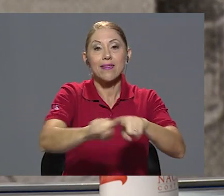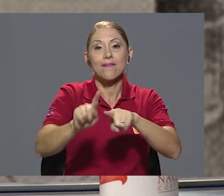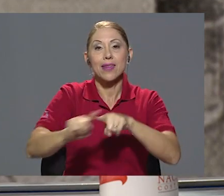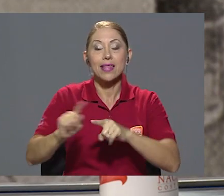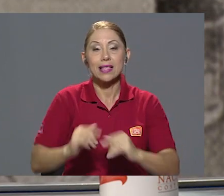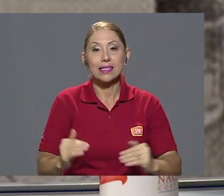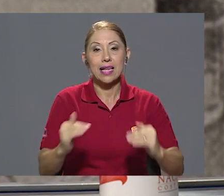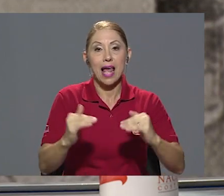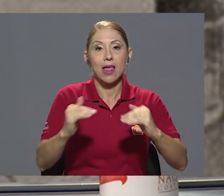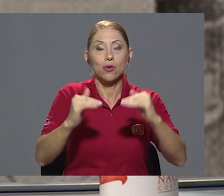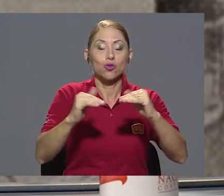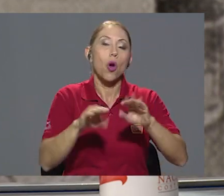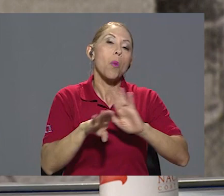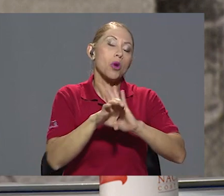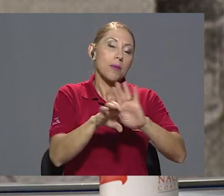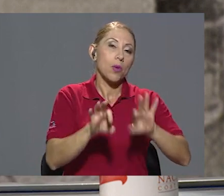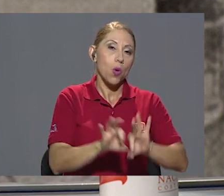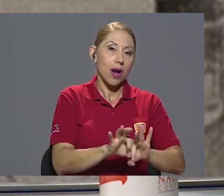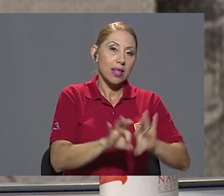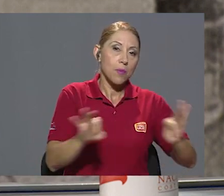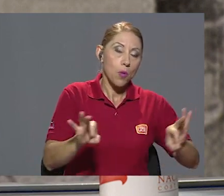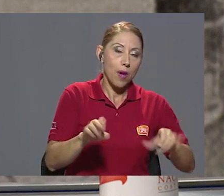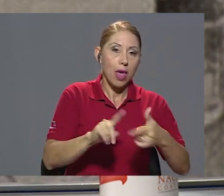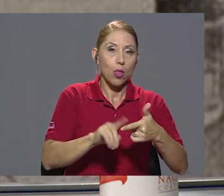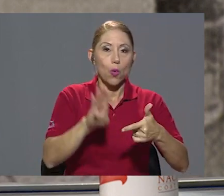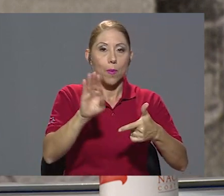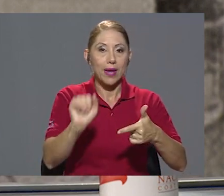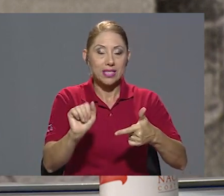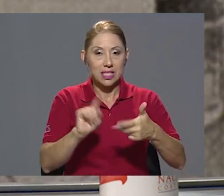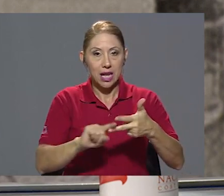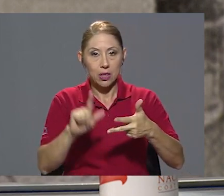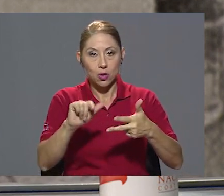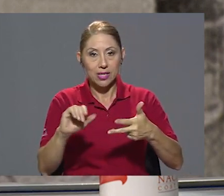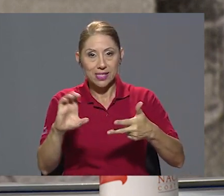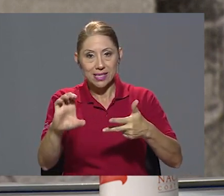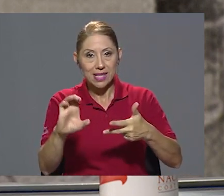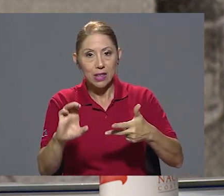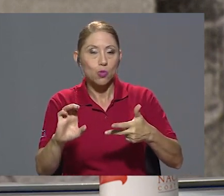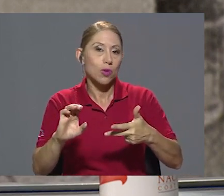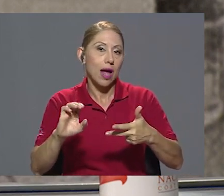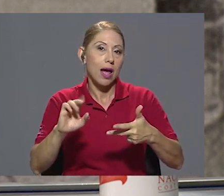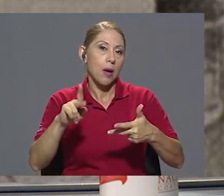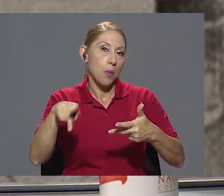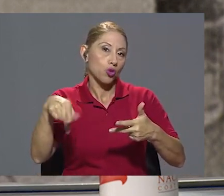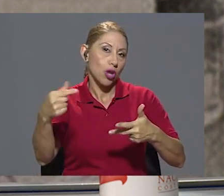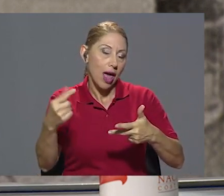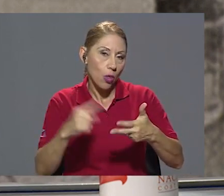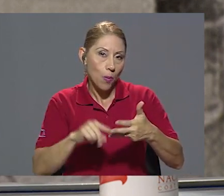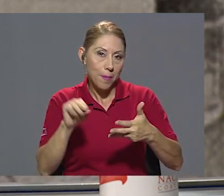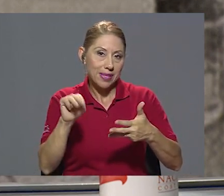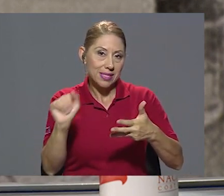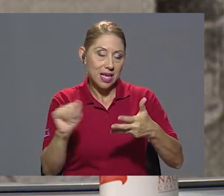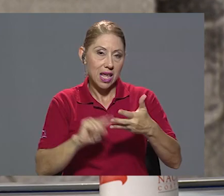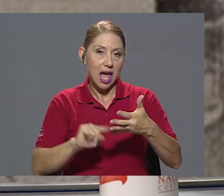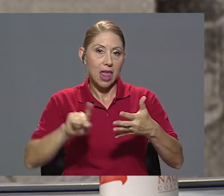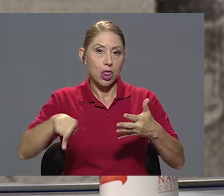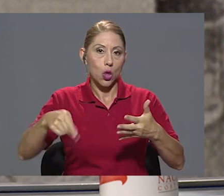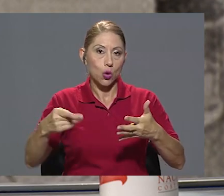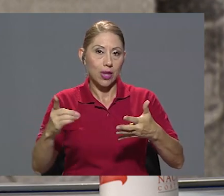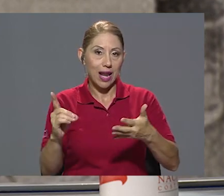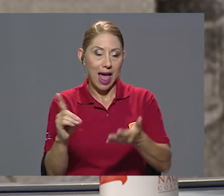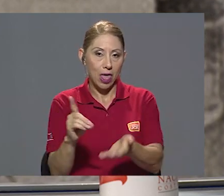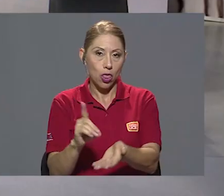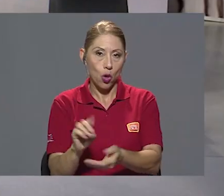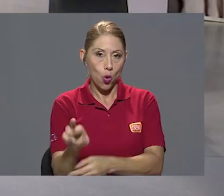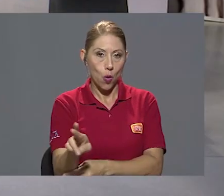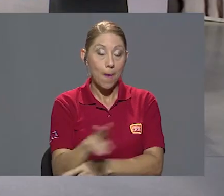académicos que se imparten, digamos, diplomado, bachillerato, licenciatura, posgrado, maestría, doctorado, pero se define